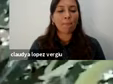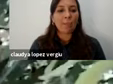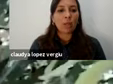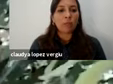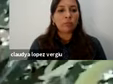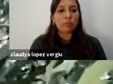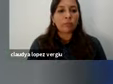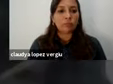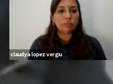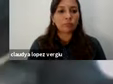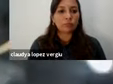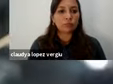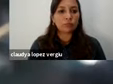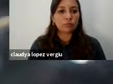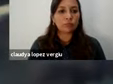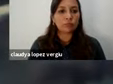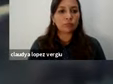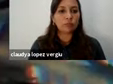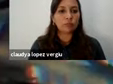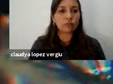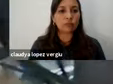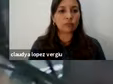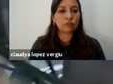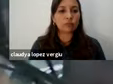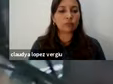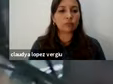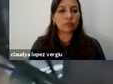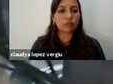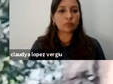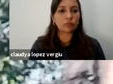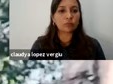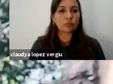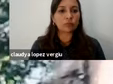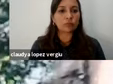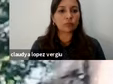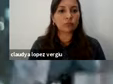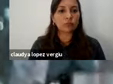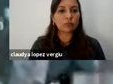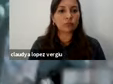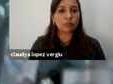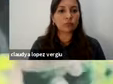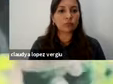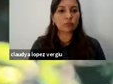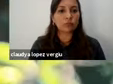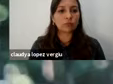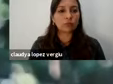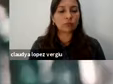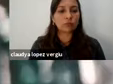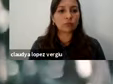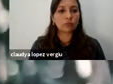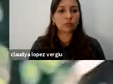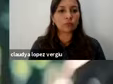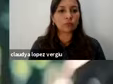Nuas significa mujeres en Aguajón. Las Nuas cuidan, como solo pueden hacerlo las mujeres, 9 hectáreas de bosque en la comunidad